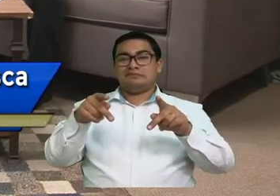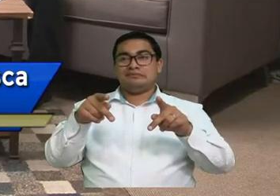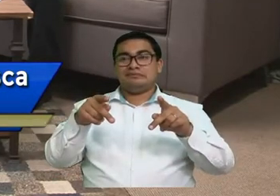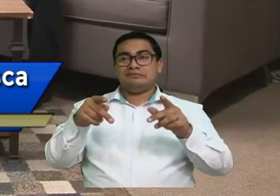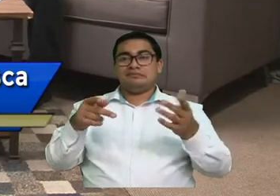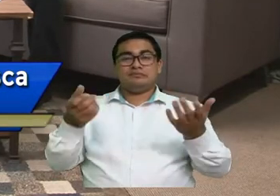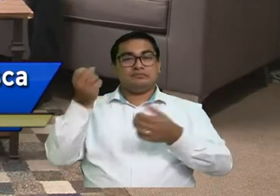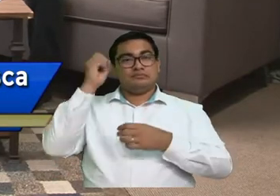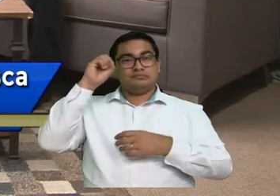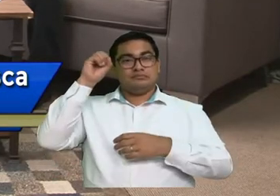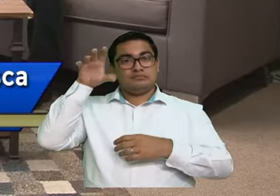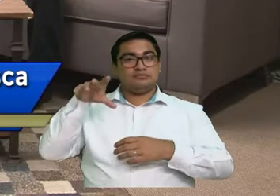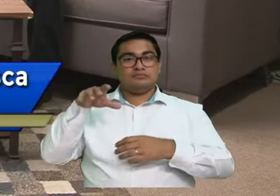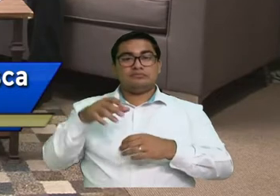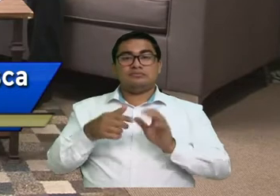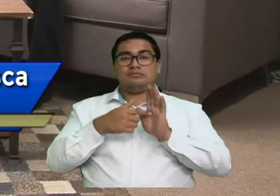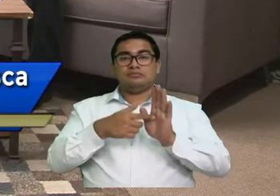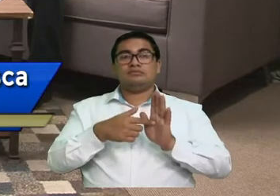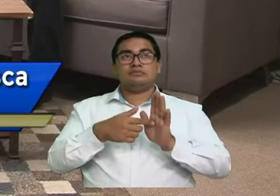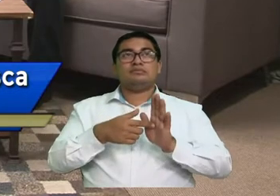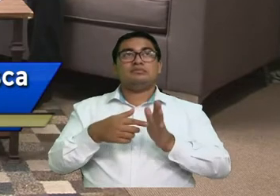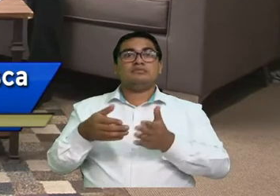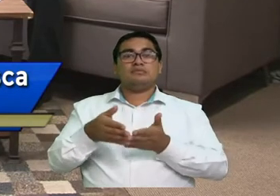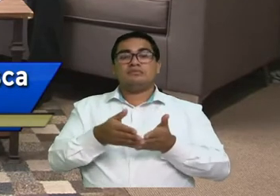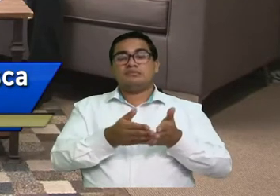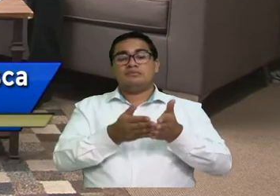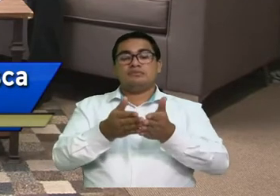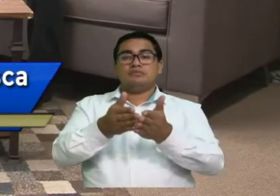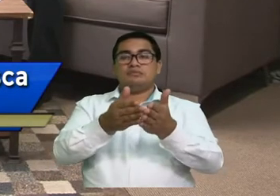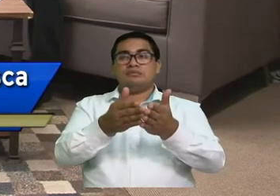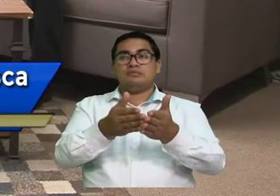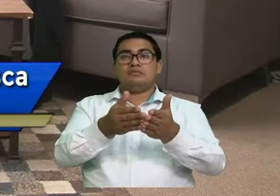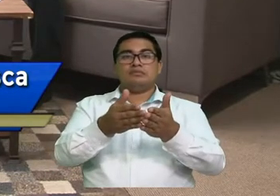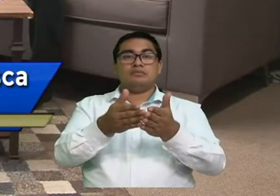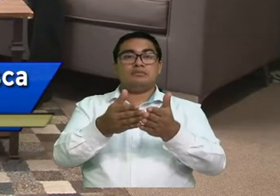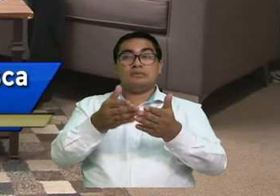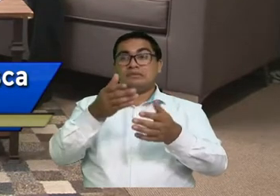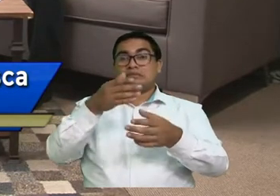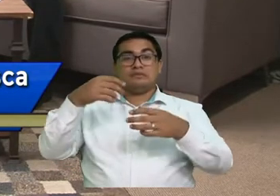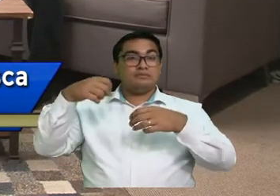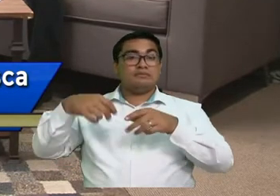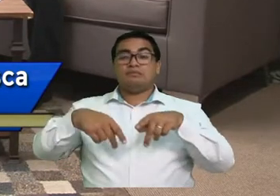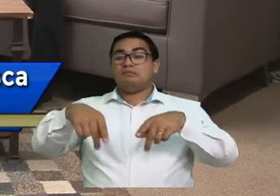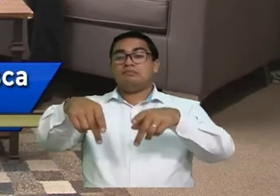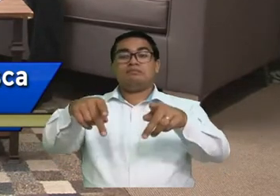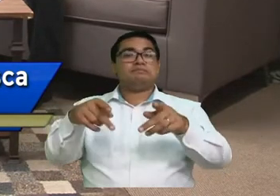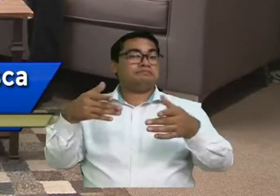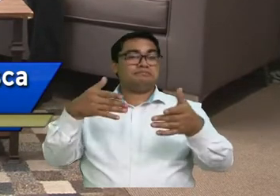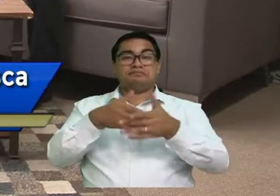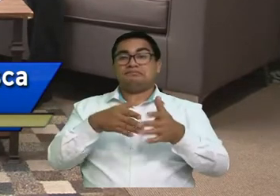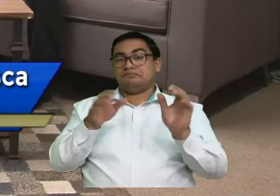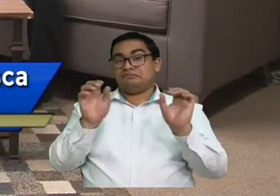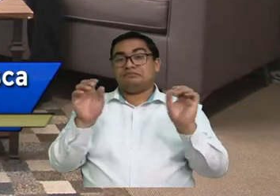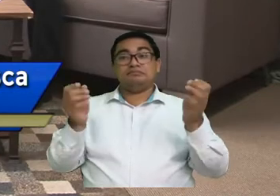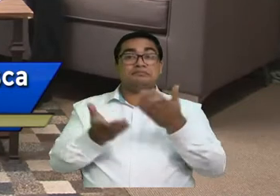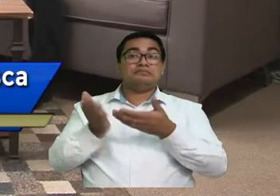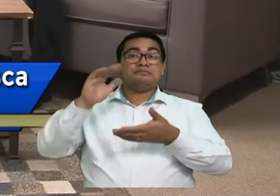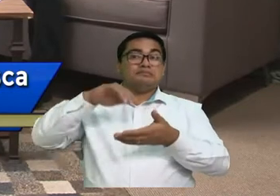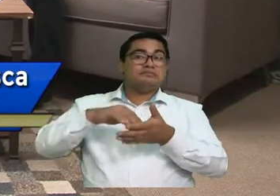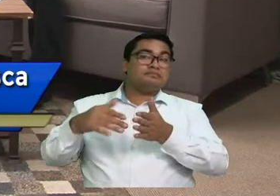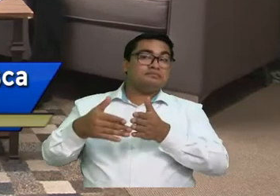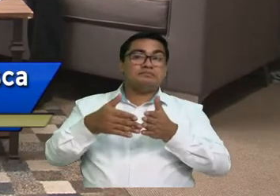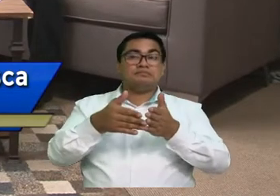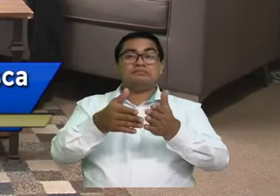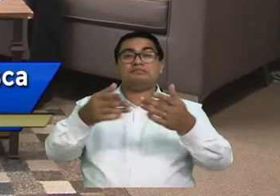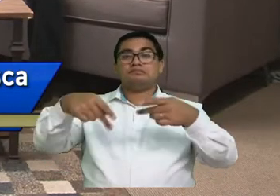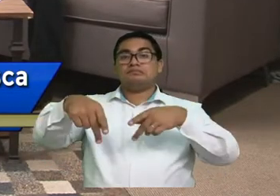de turismo, estos barcos hoy por hoy están parados. ¿Cuándo se va a reactivar? No sabemos. Y son